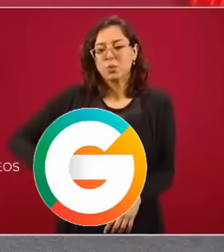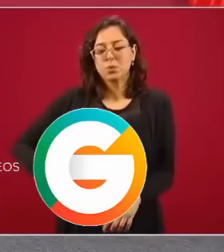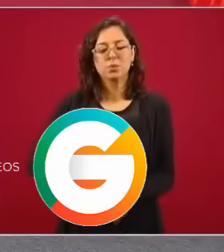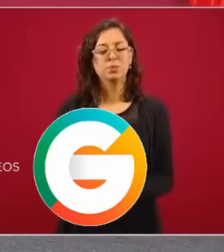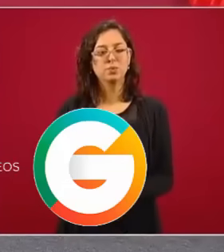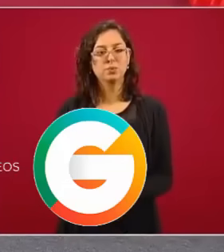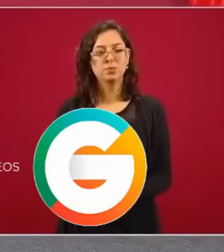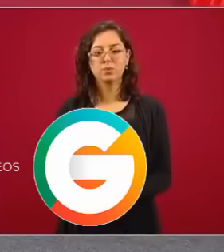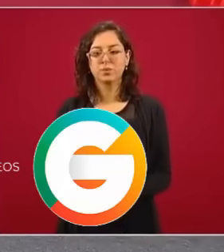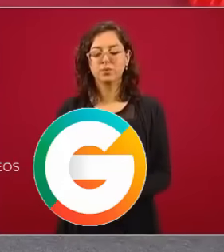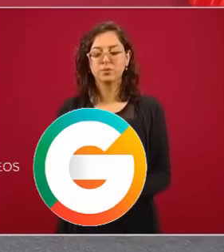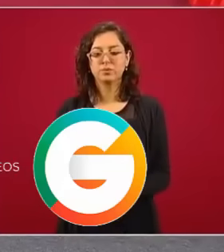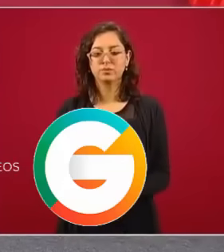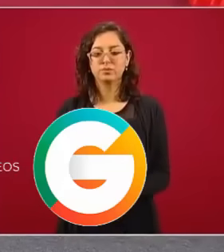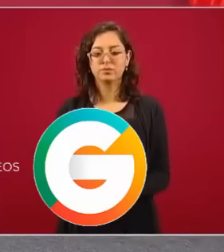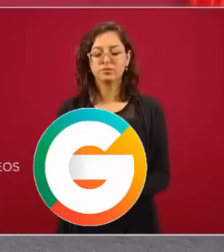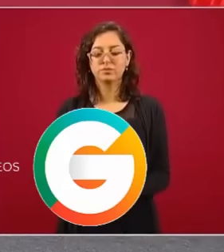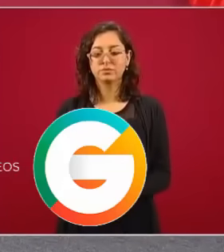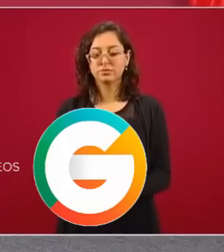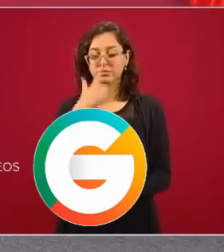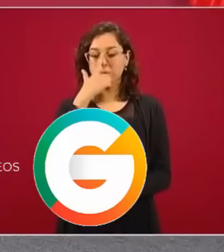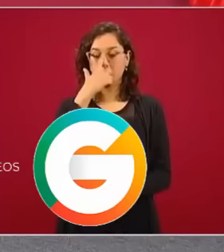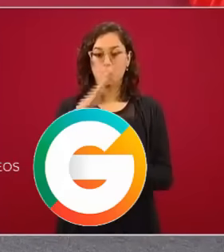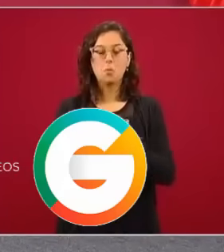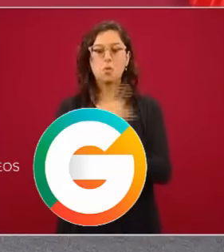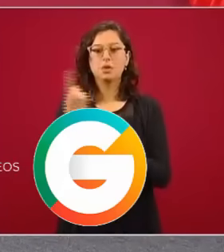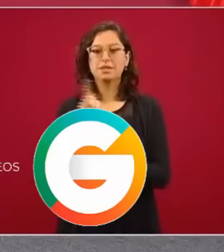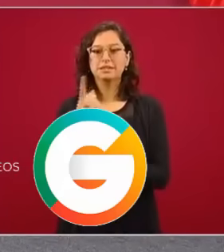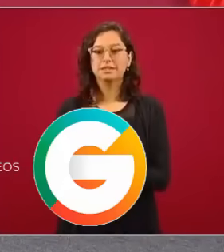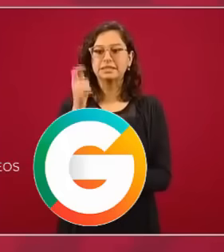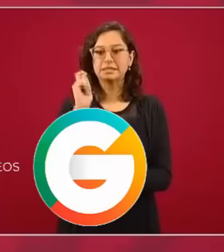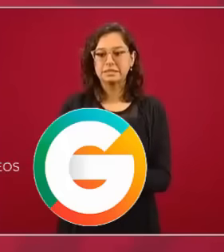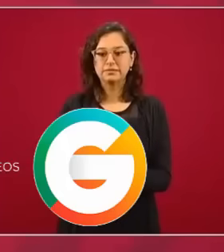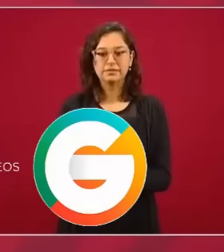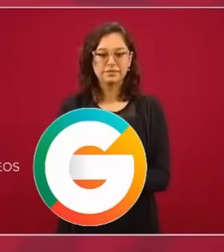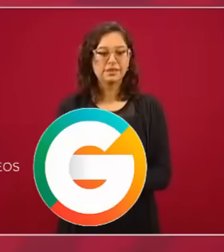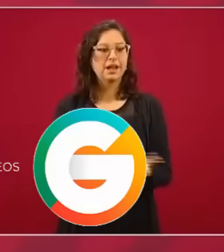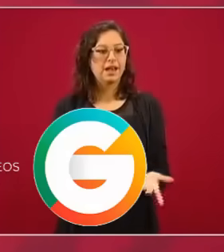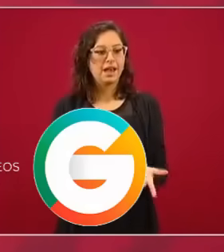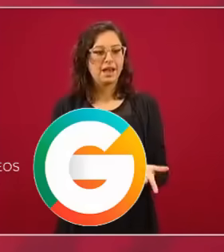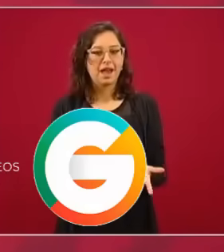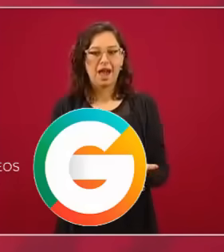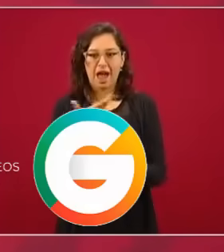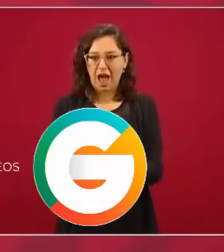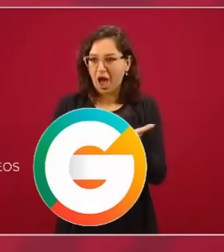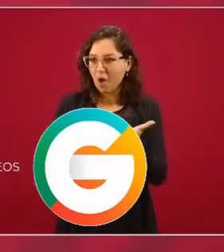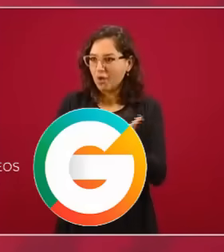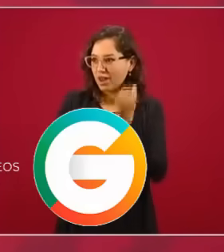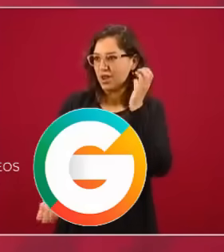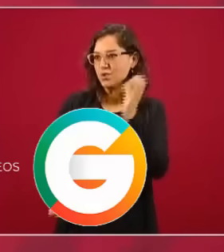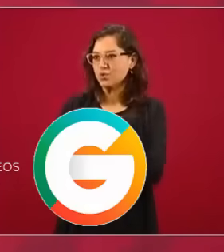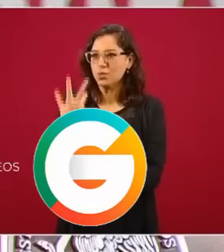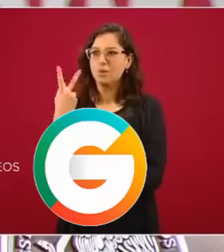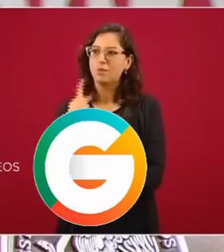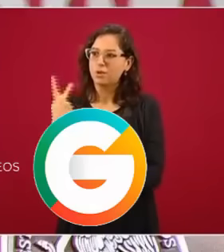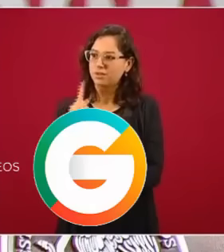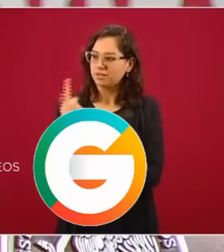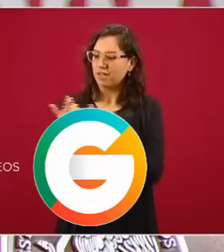porque quiere decir que ya hay una nueva política